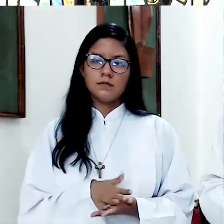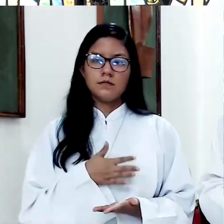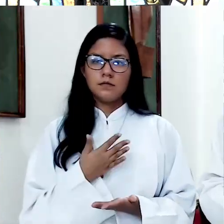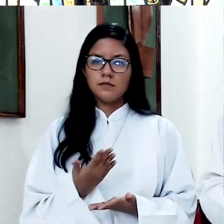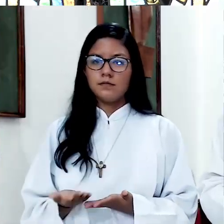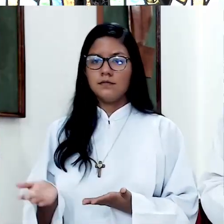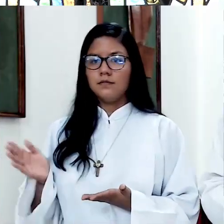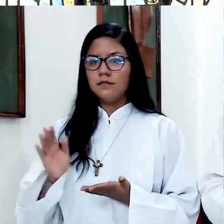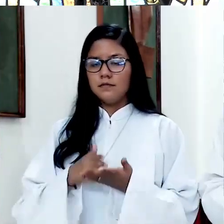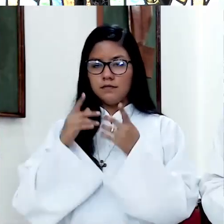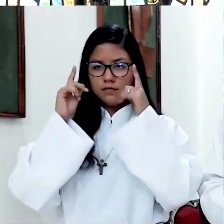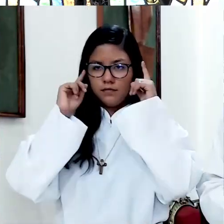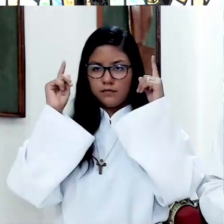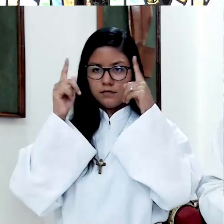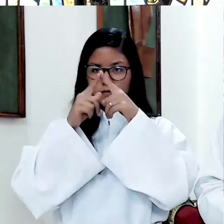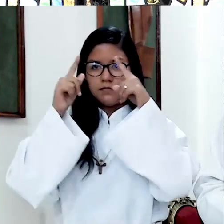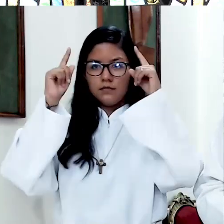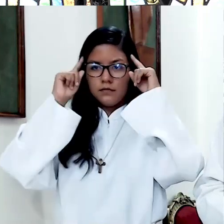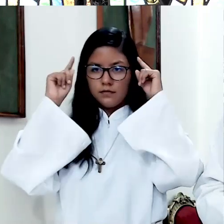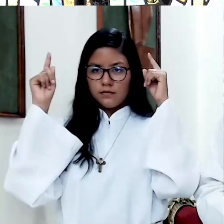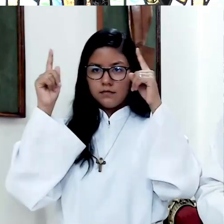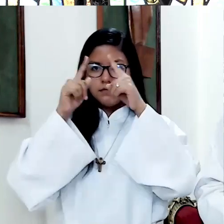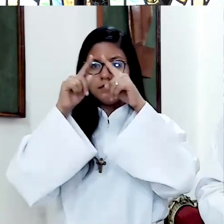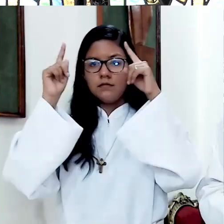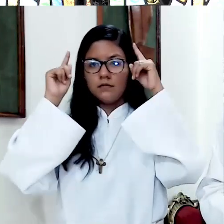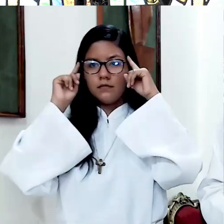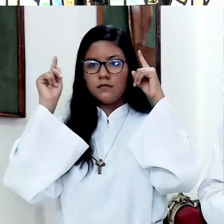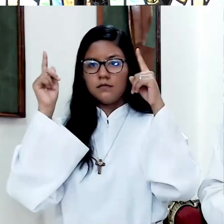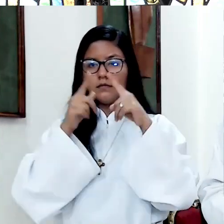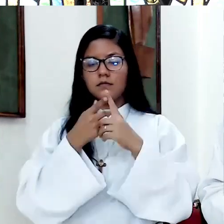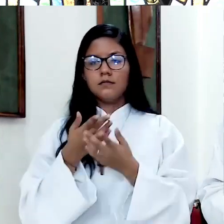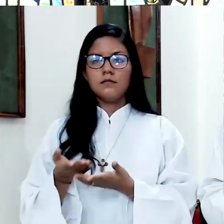Santo, santo, santo,